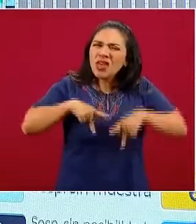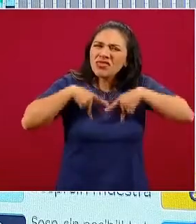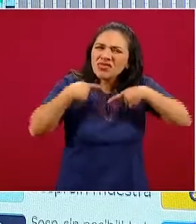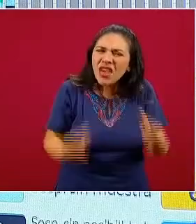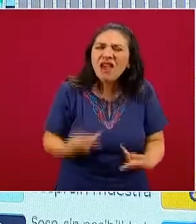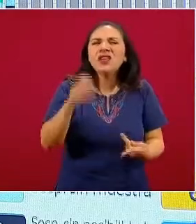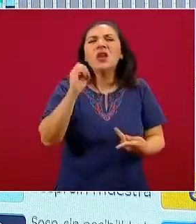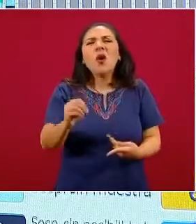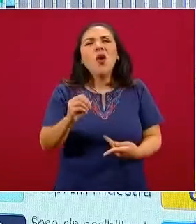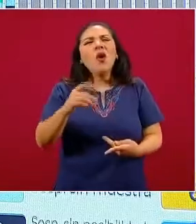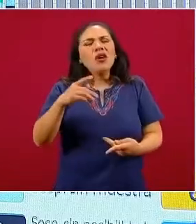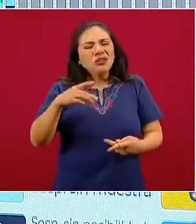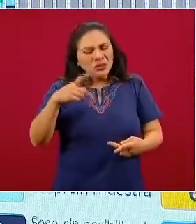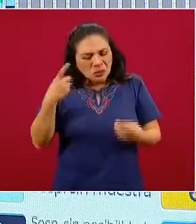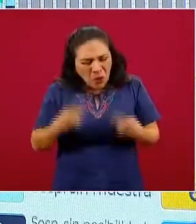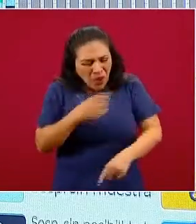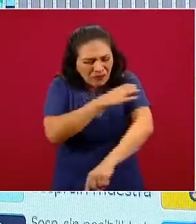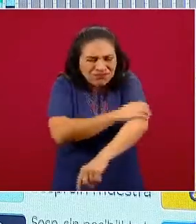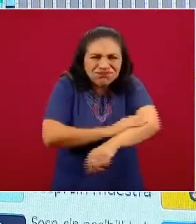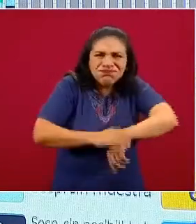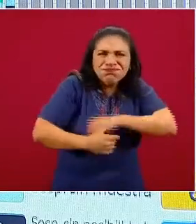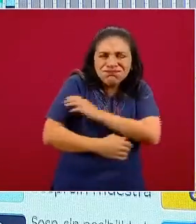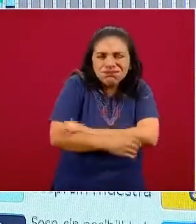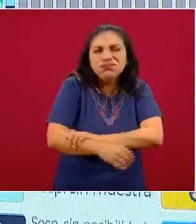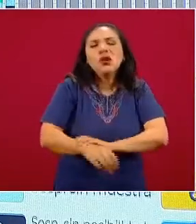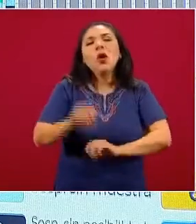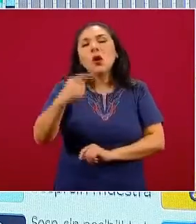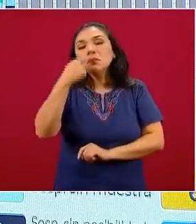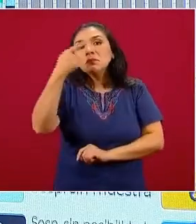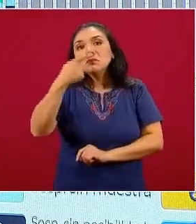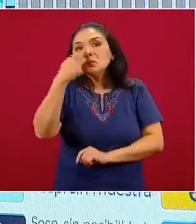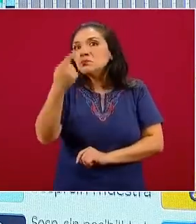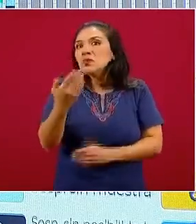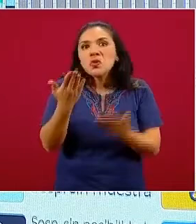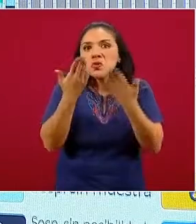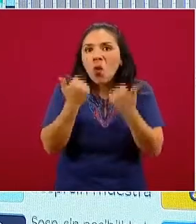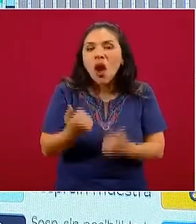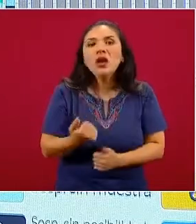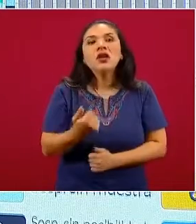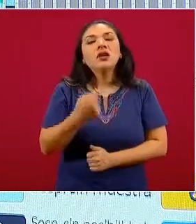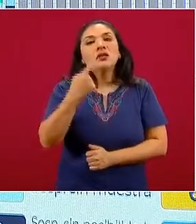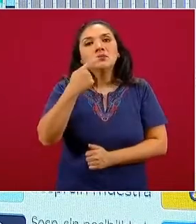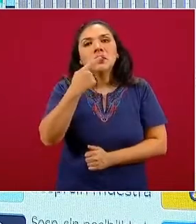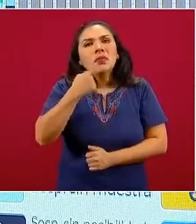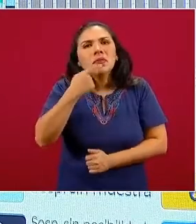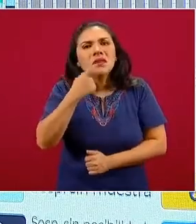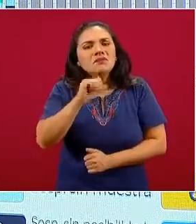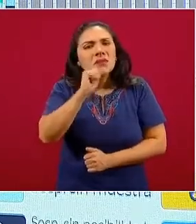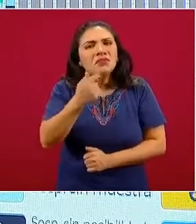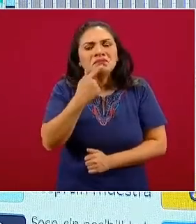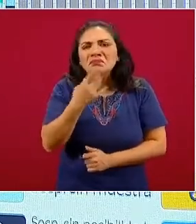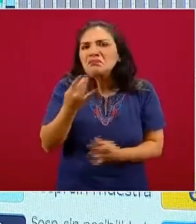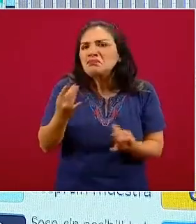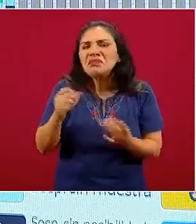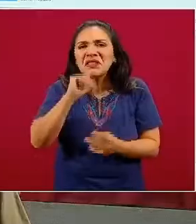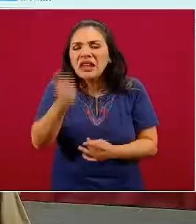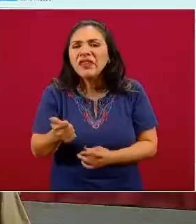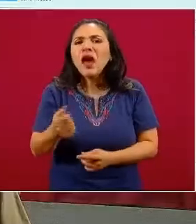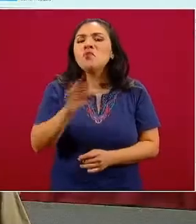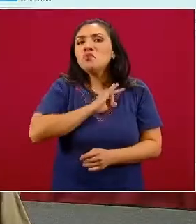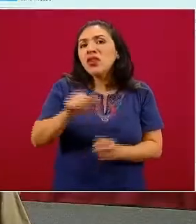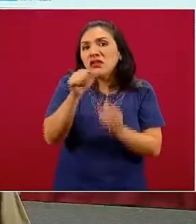o sensación de dolor en el cuerpo, pérdida del olfato, pérdida del gusto, puede haber diarrea, y estos son los síntomas